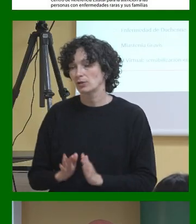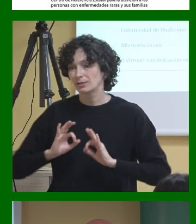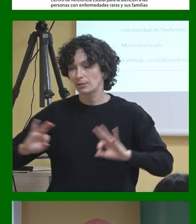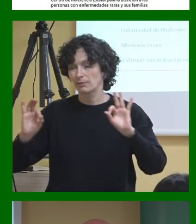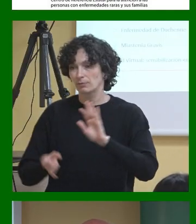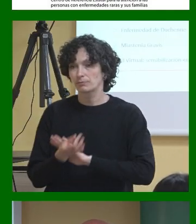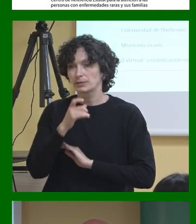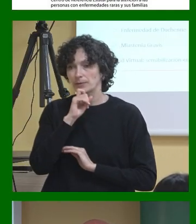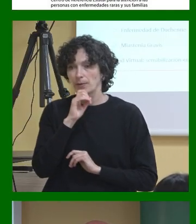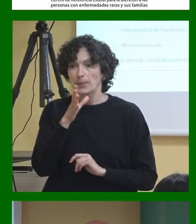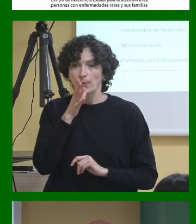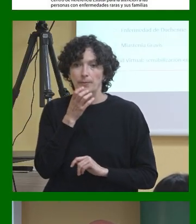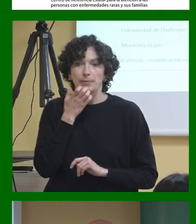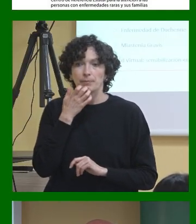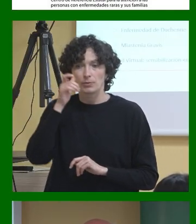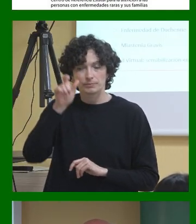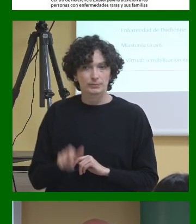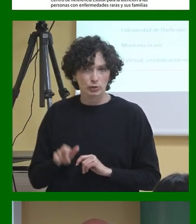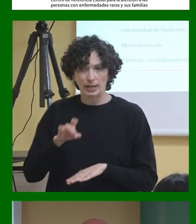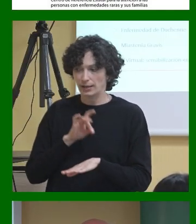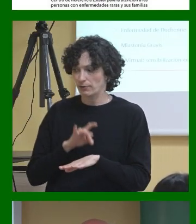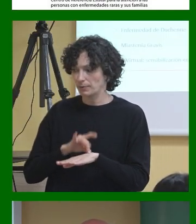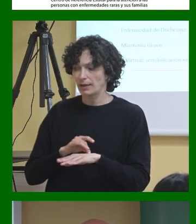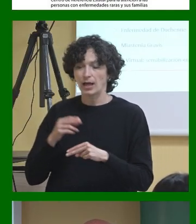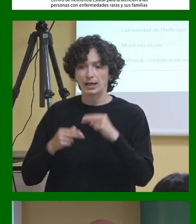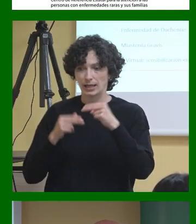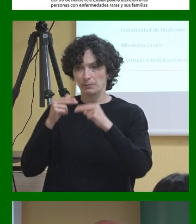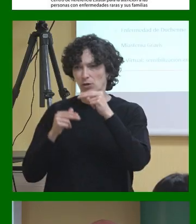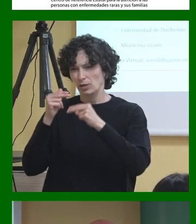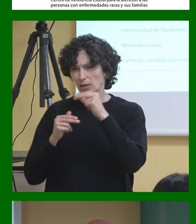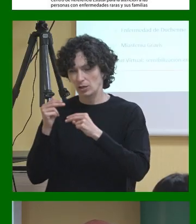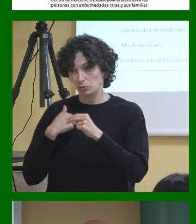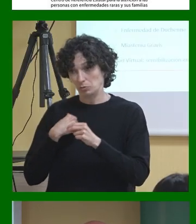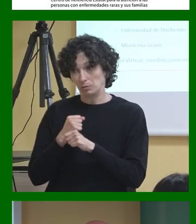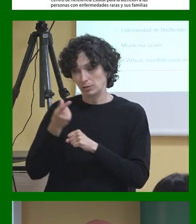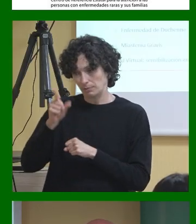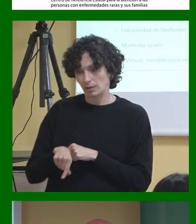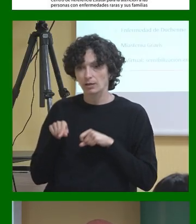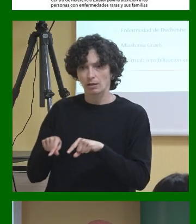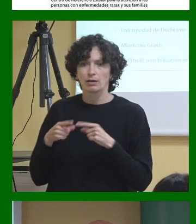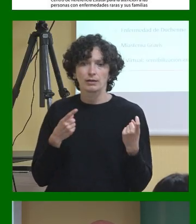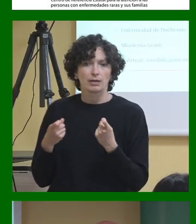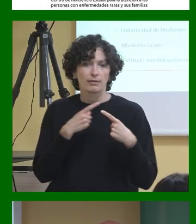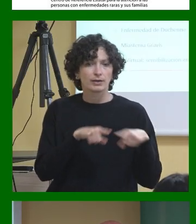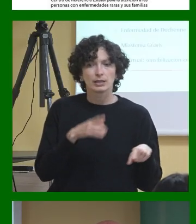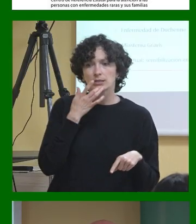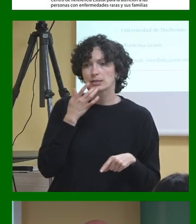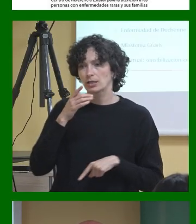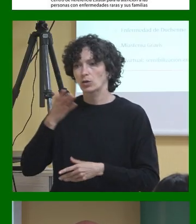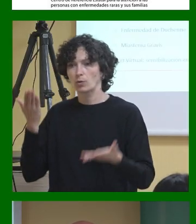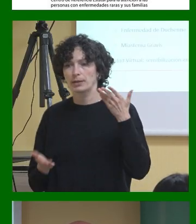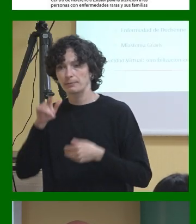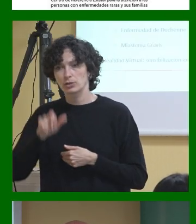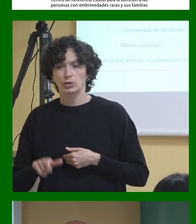una persona con Charcot-Marie-Tooth, que yo también he trabajado, pues tiene una serie de necesidades distintas a una persona que tiene una distrofia de cinturas.